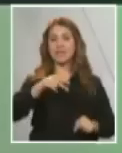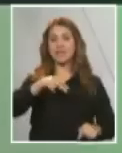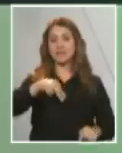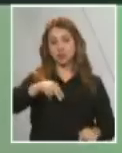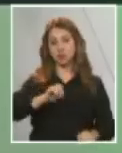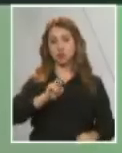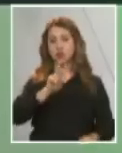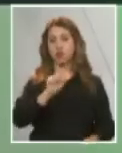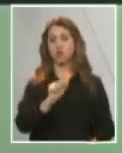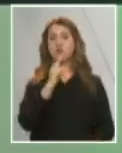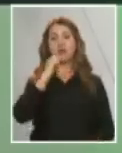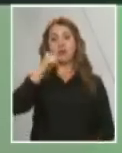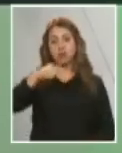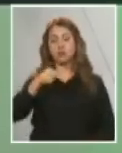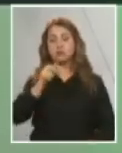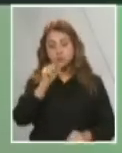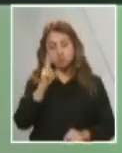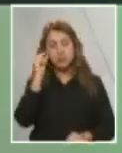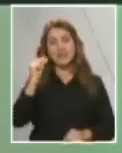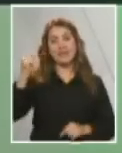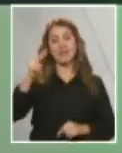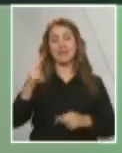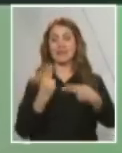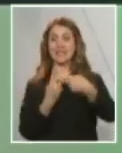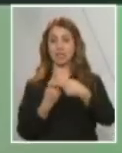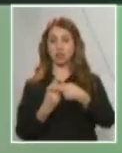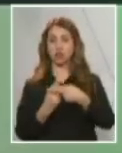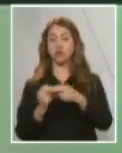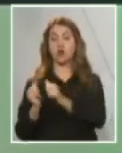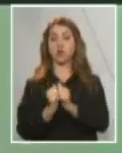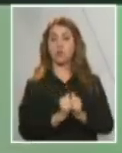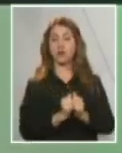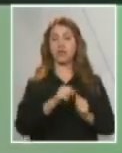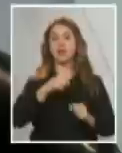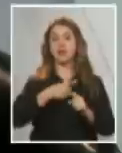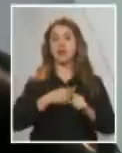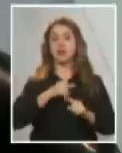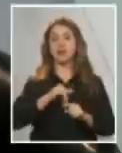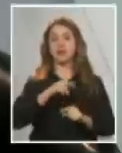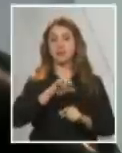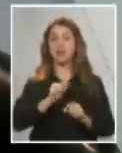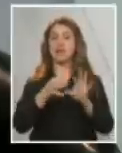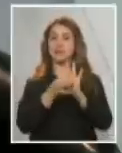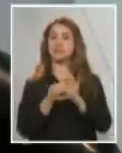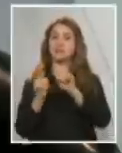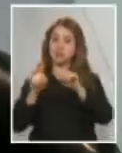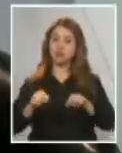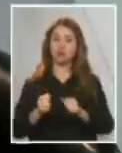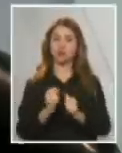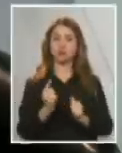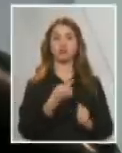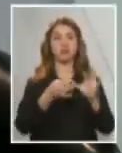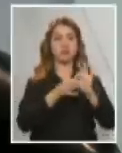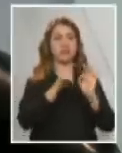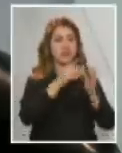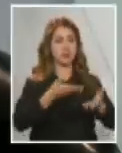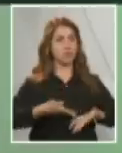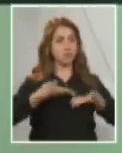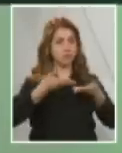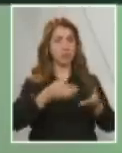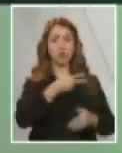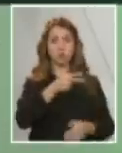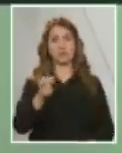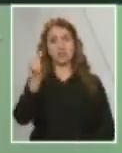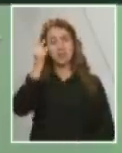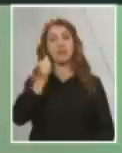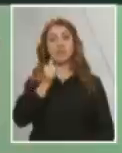de esta iniciativa de la Teletón. Y por lo tanto nos acompaña, como no, Jimena Casarejo. Jimena, gracias por estar nuevamente con nosotros. Gracias a ti por invitarnos. Bueno, ustedes saben